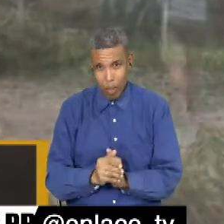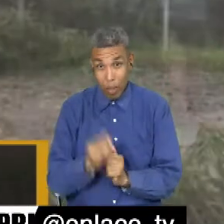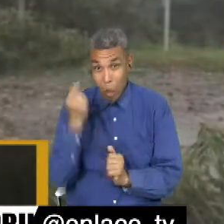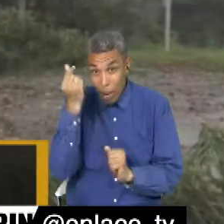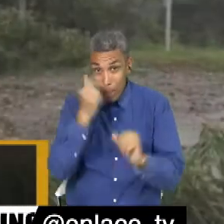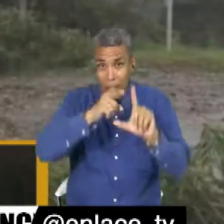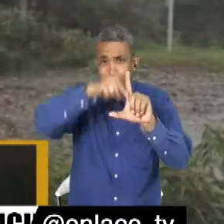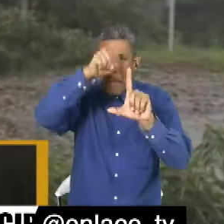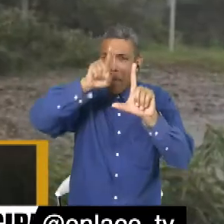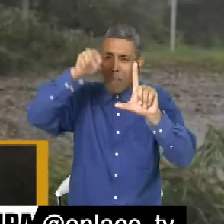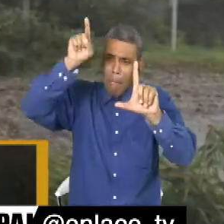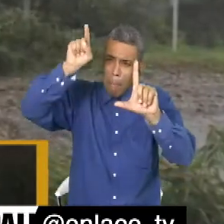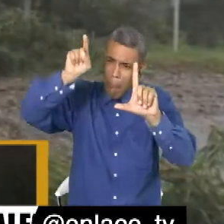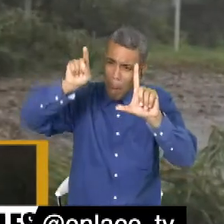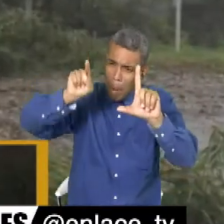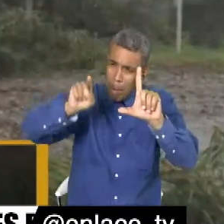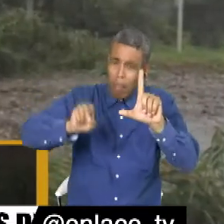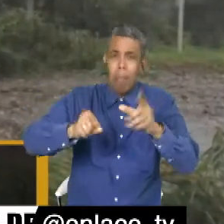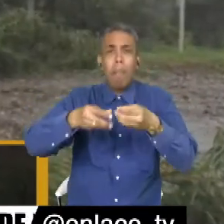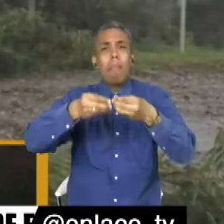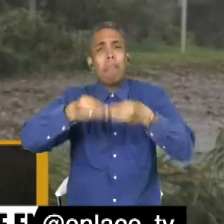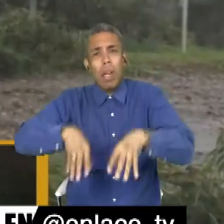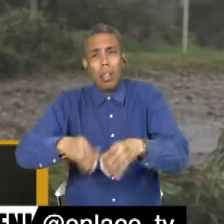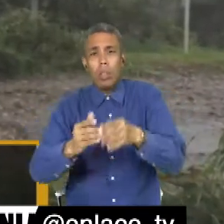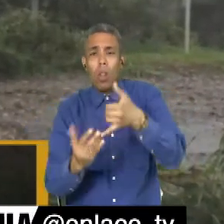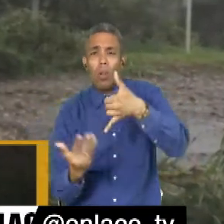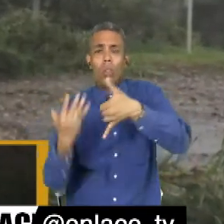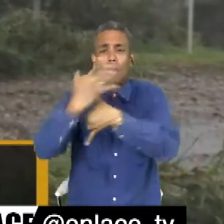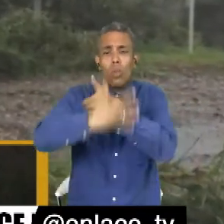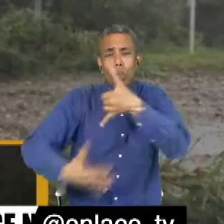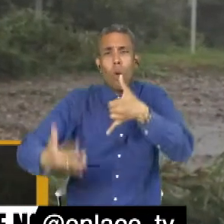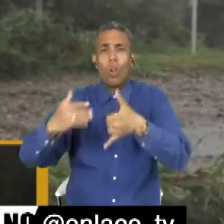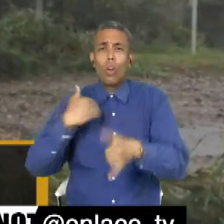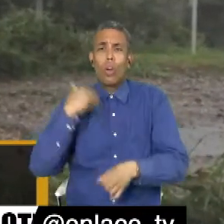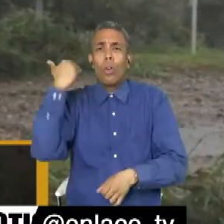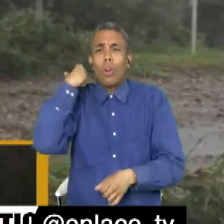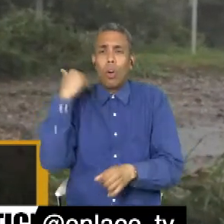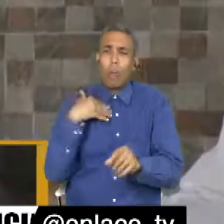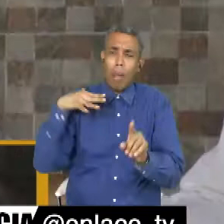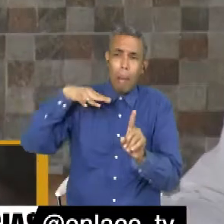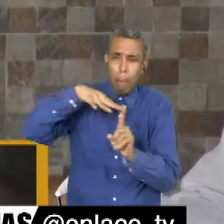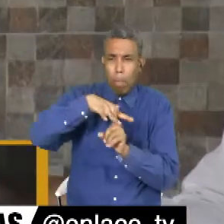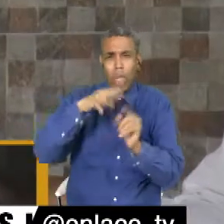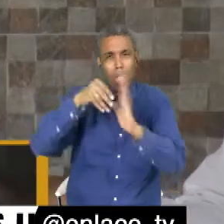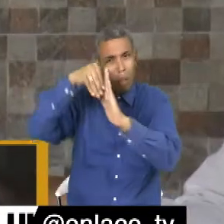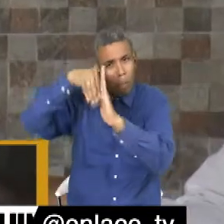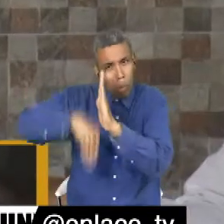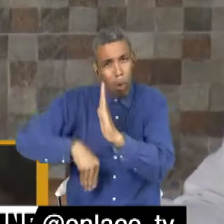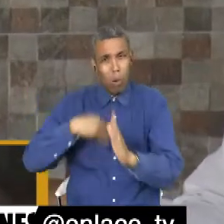Nosotros pensamos que apalancamos a todo Santander, somos de pronto la empresa más importante